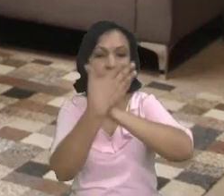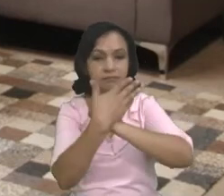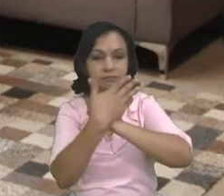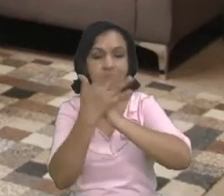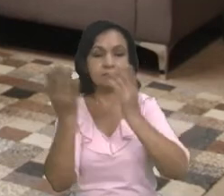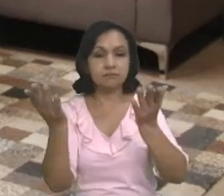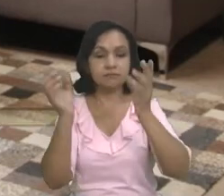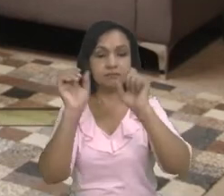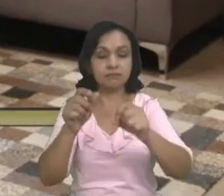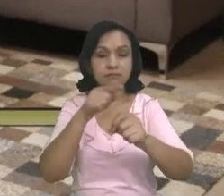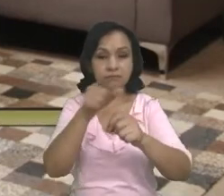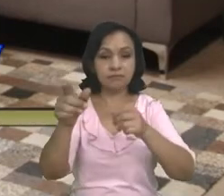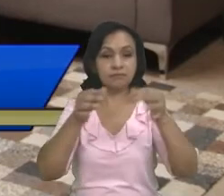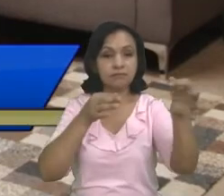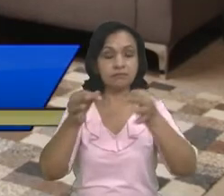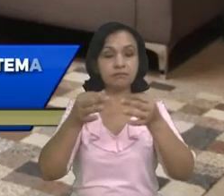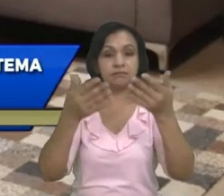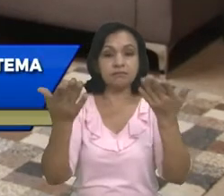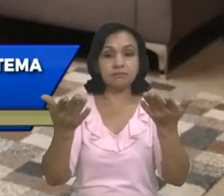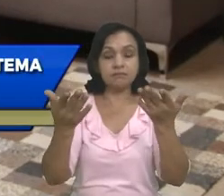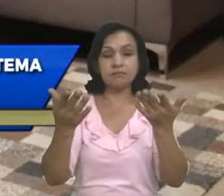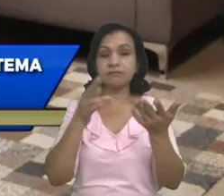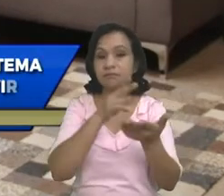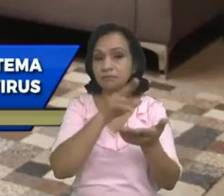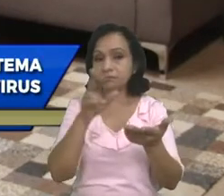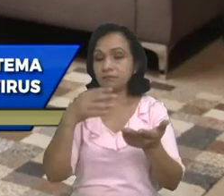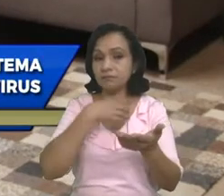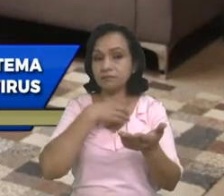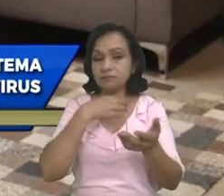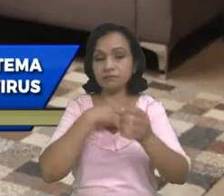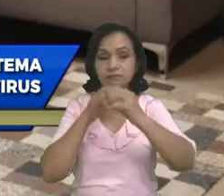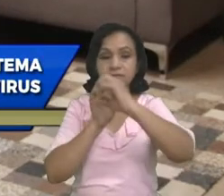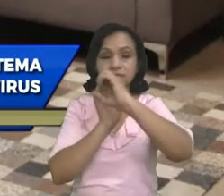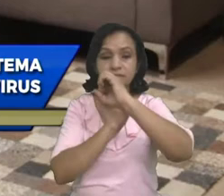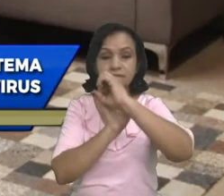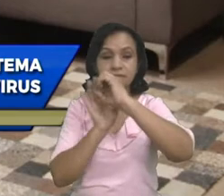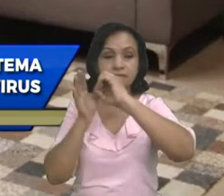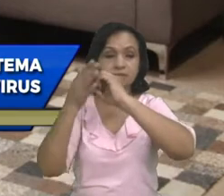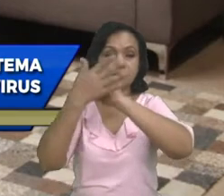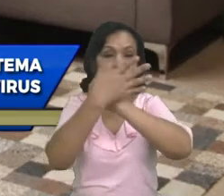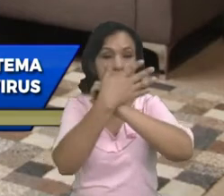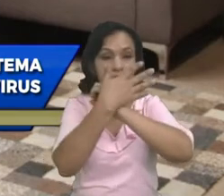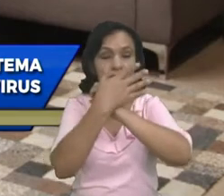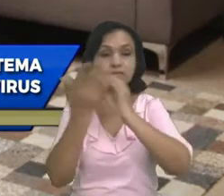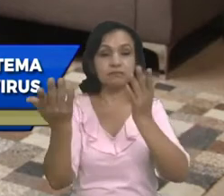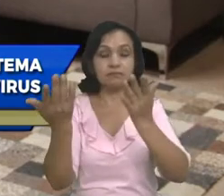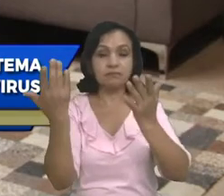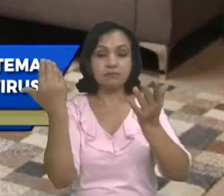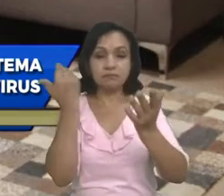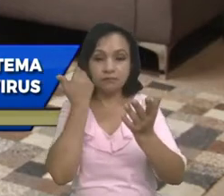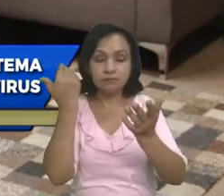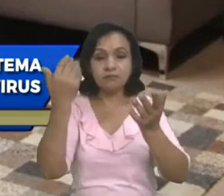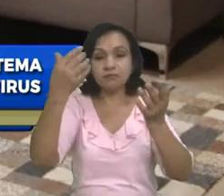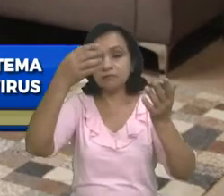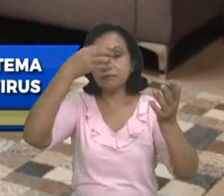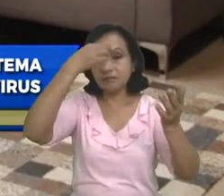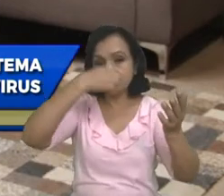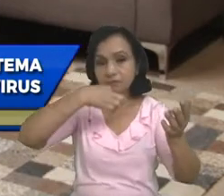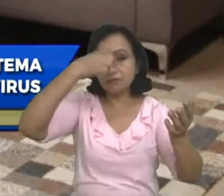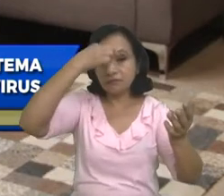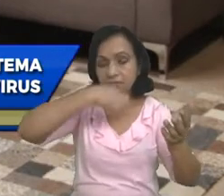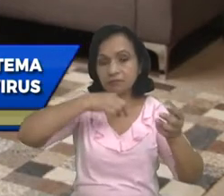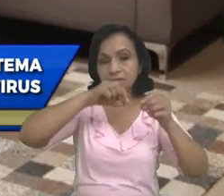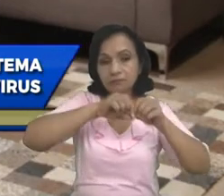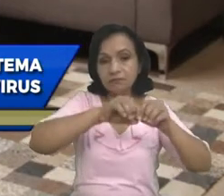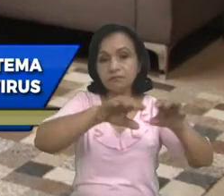recomendaciones que son las mismas para el coronavirus a las recomendaciones que corresponden para el aire que pega para que no esté diseminando